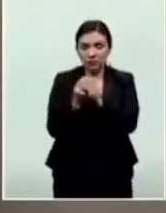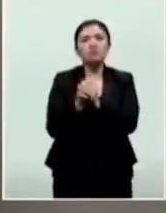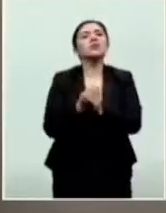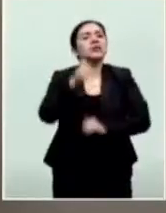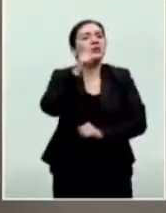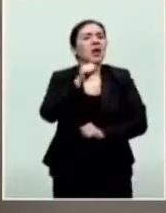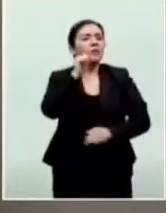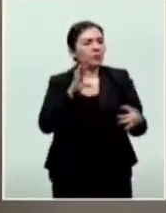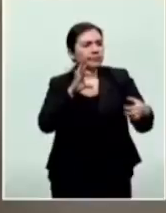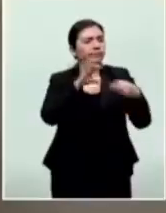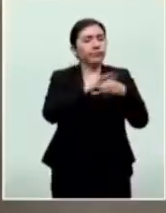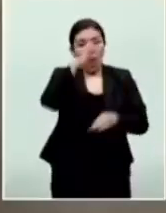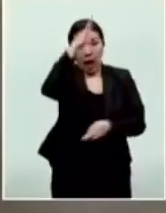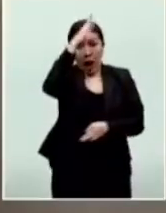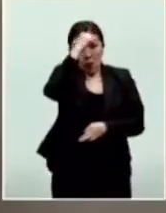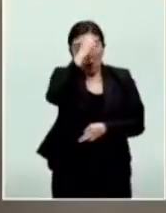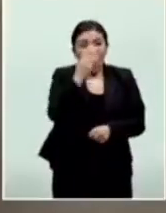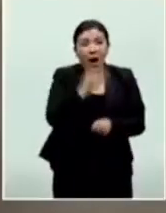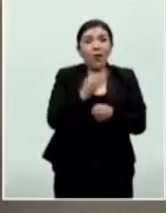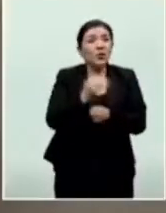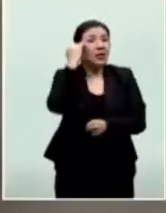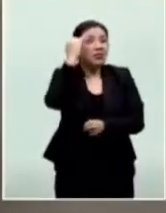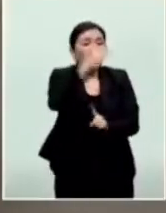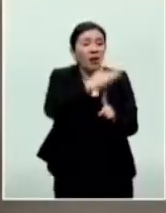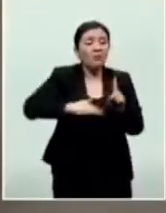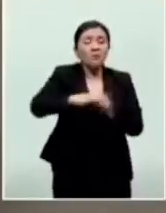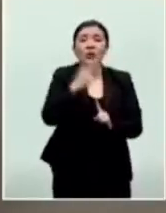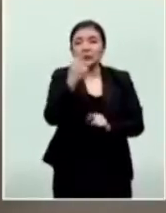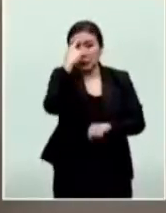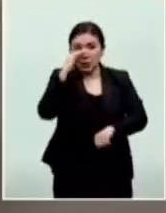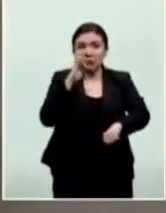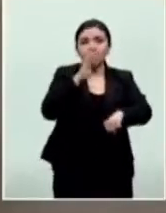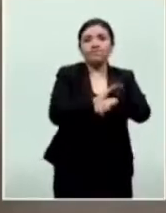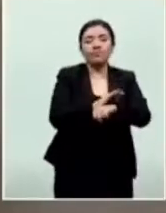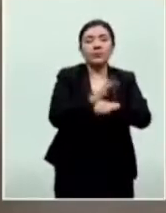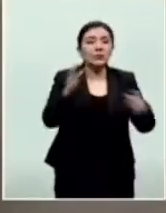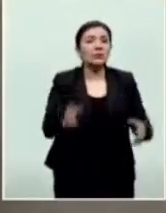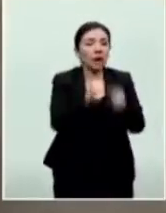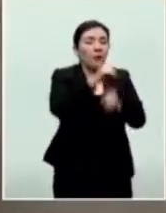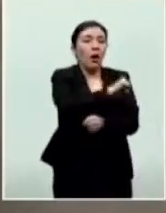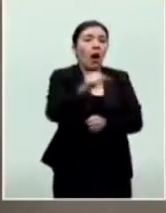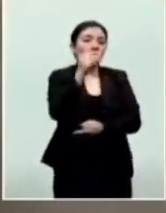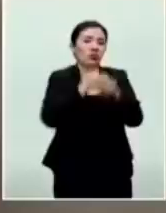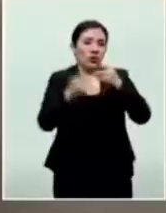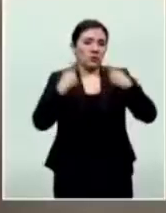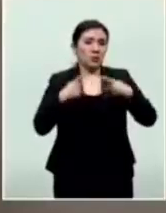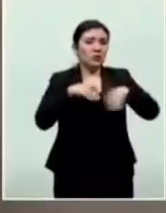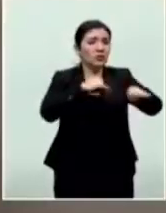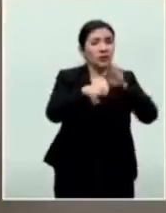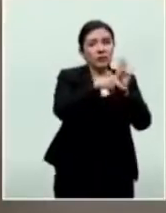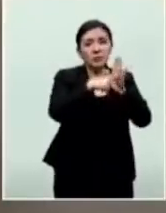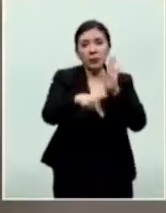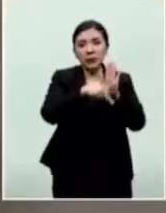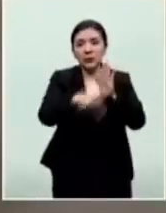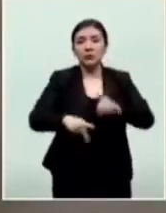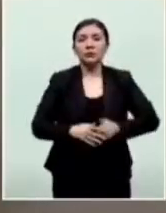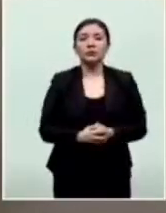altura de lo que exige este momento para defender la integridad de todas y todos los periodistas.